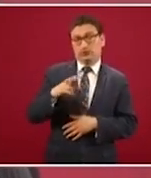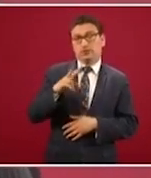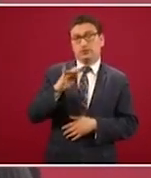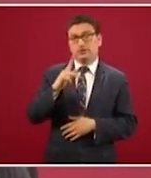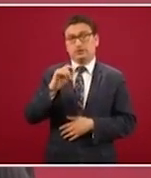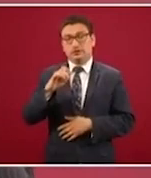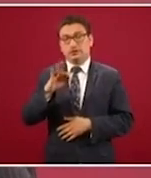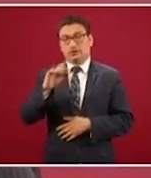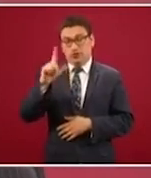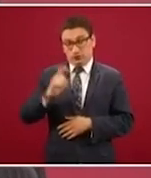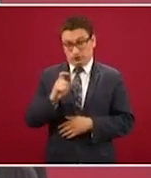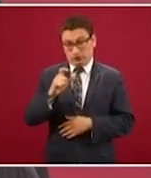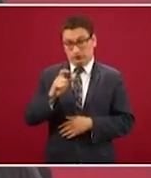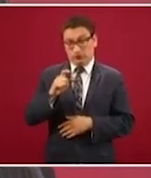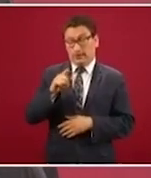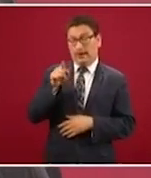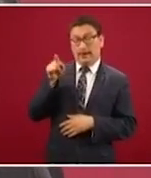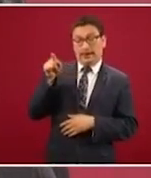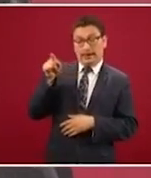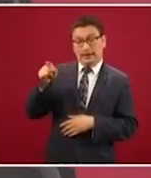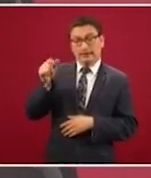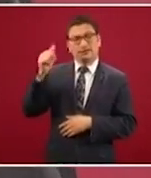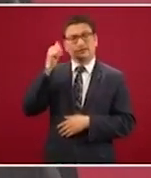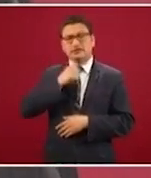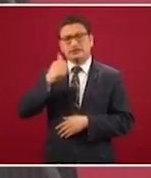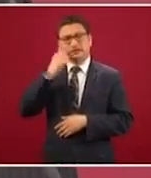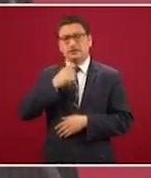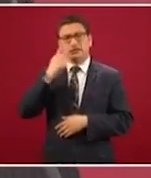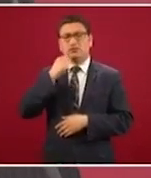siempre se hospedó en el hotel